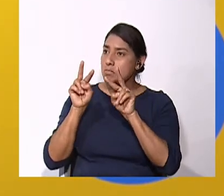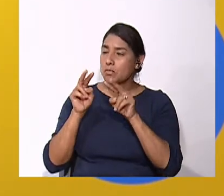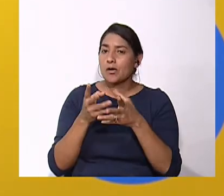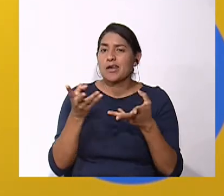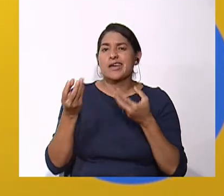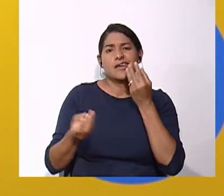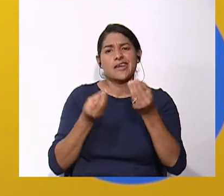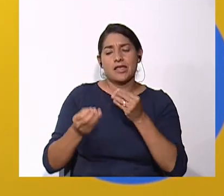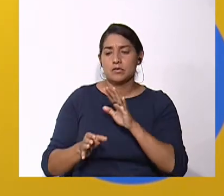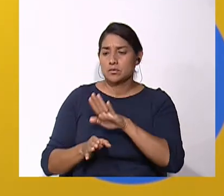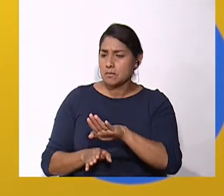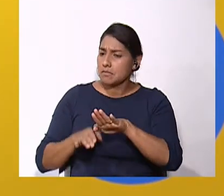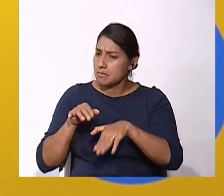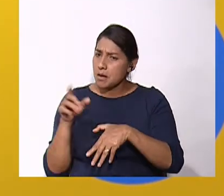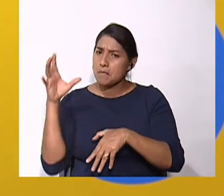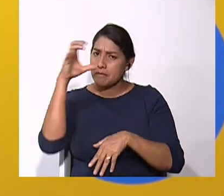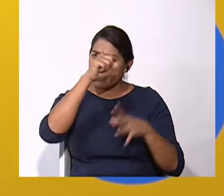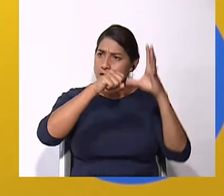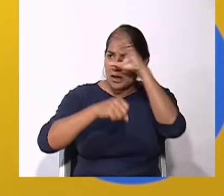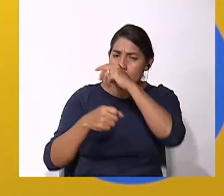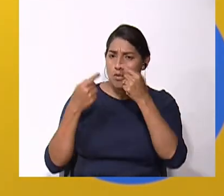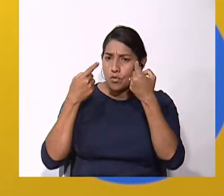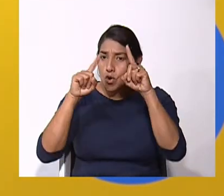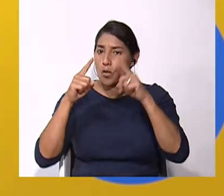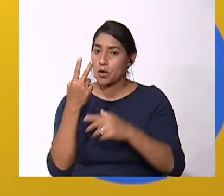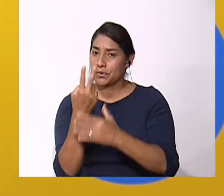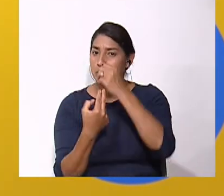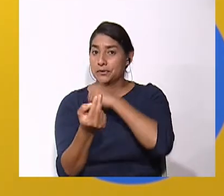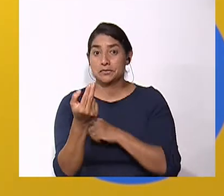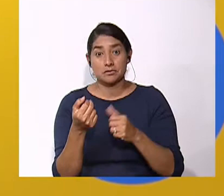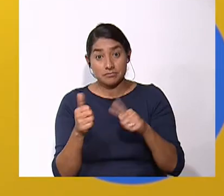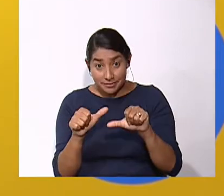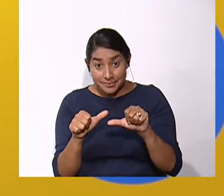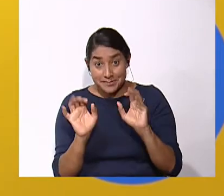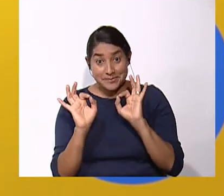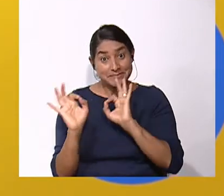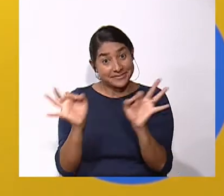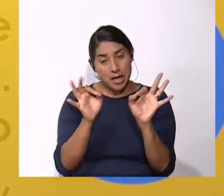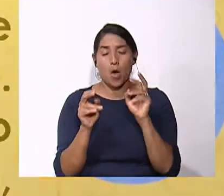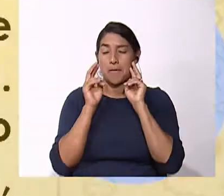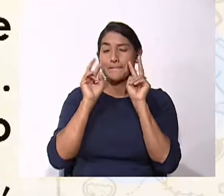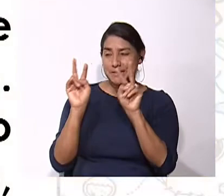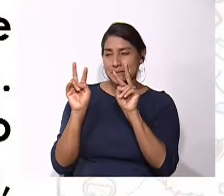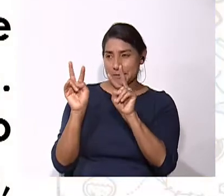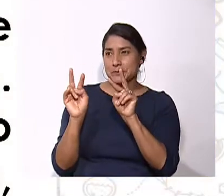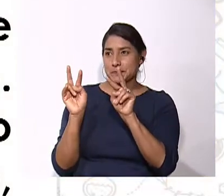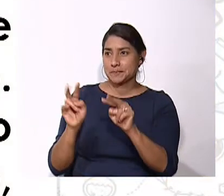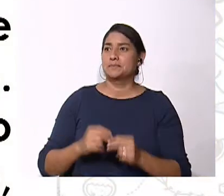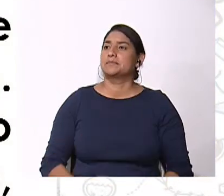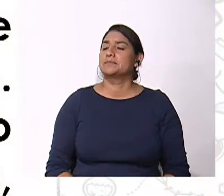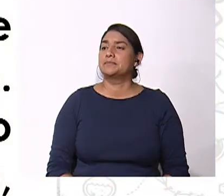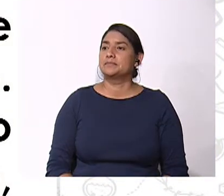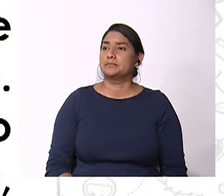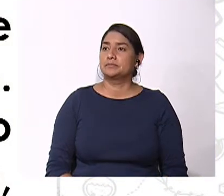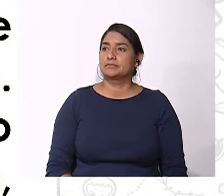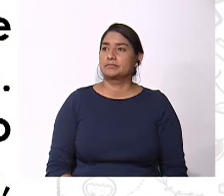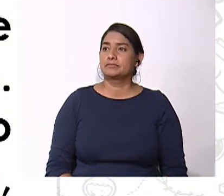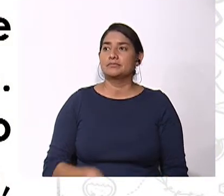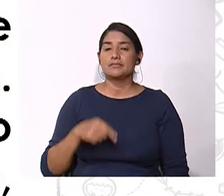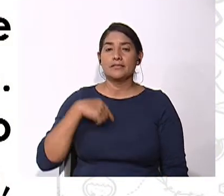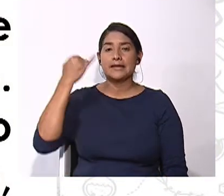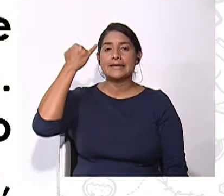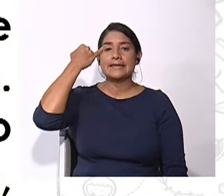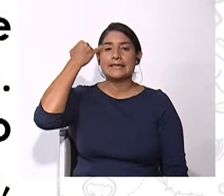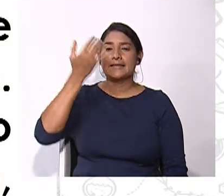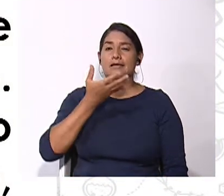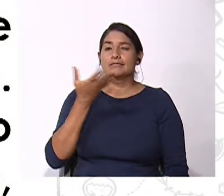tenemos que ir haciendo para lograrlo juntos. ¿De acuerdo? Vamos a observar. La idea